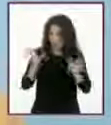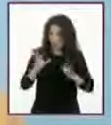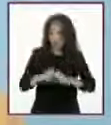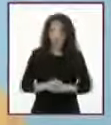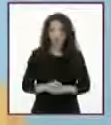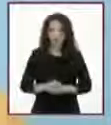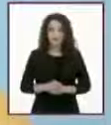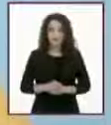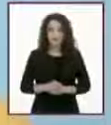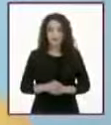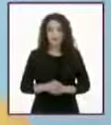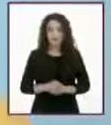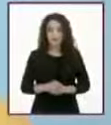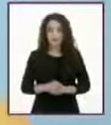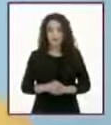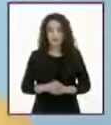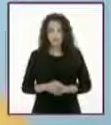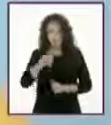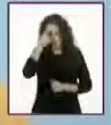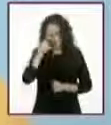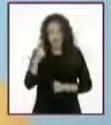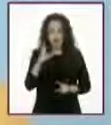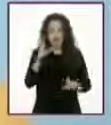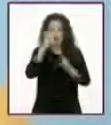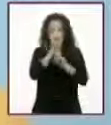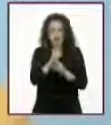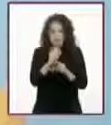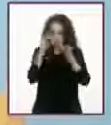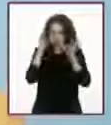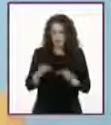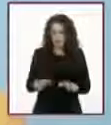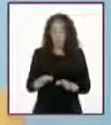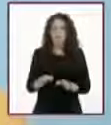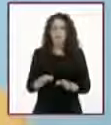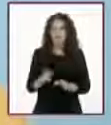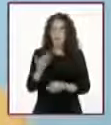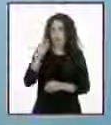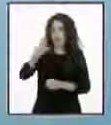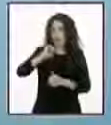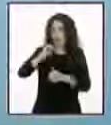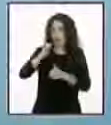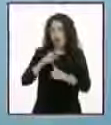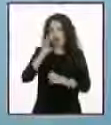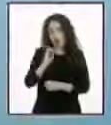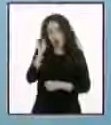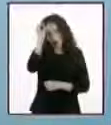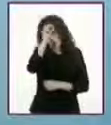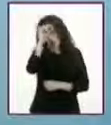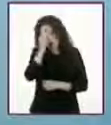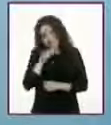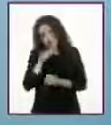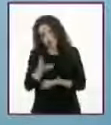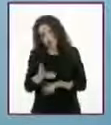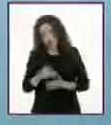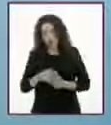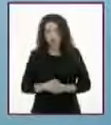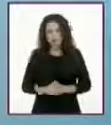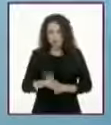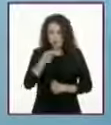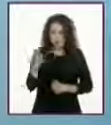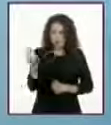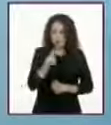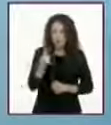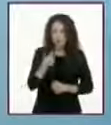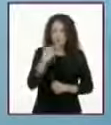de una carta formal es solicitar información o dar una opinión sobre un tema relevante. Para ello, es necesario el uso de los conectores